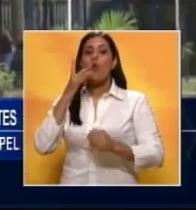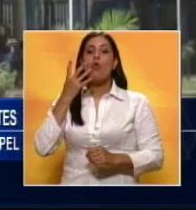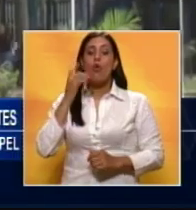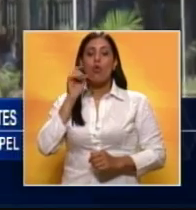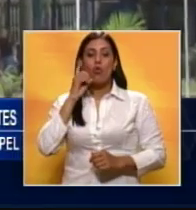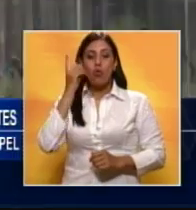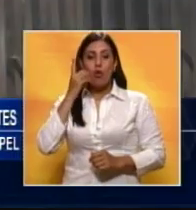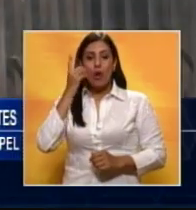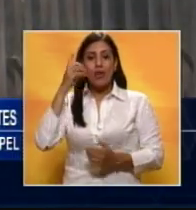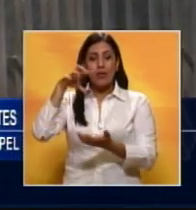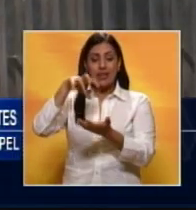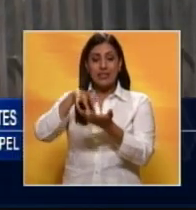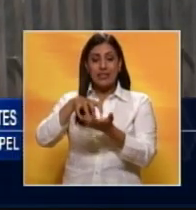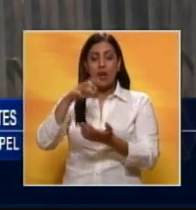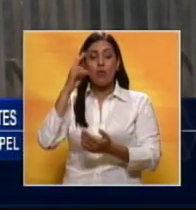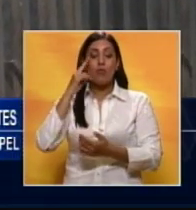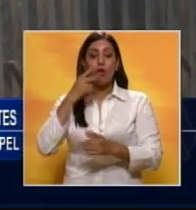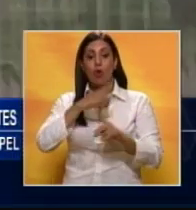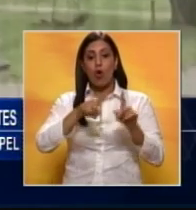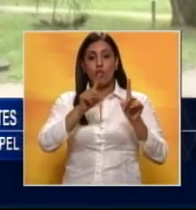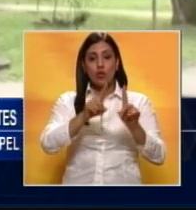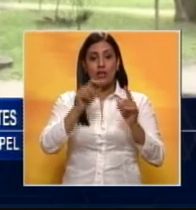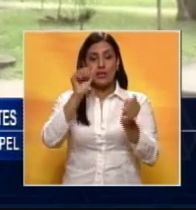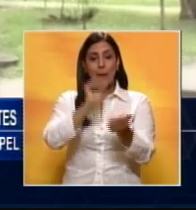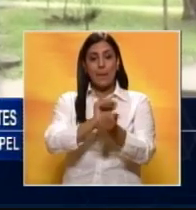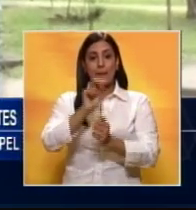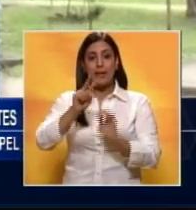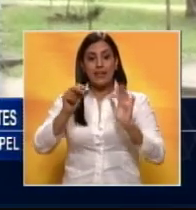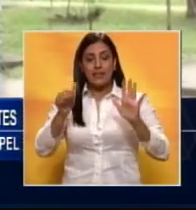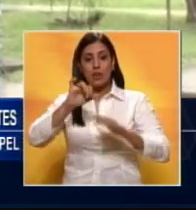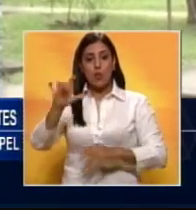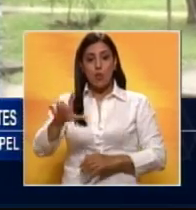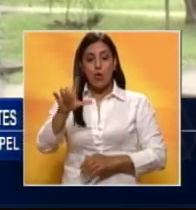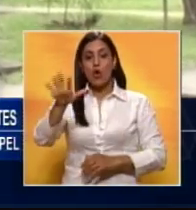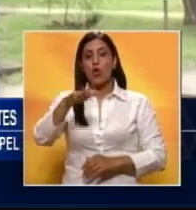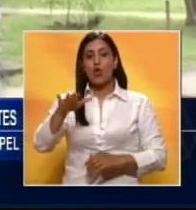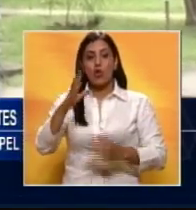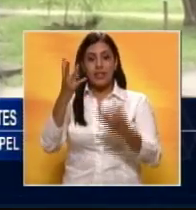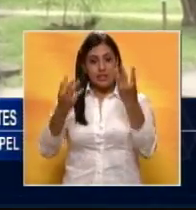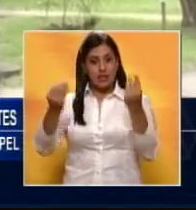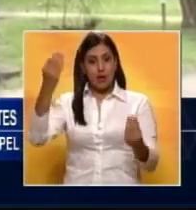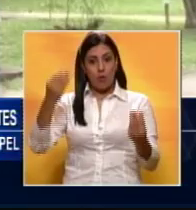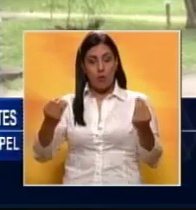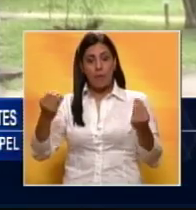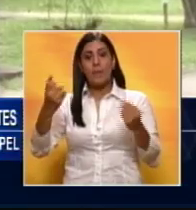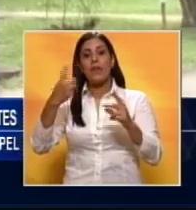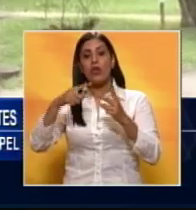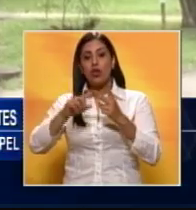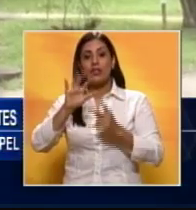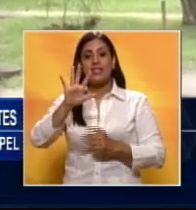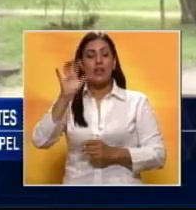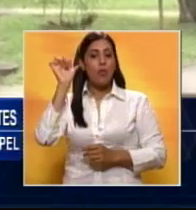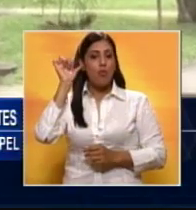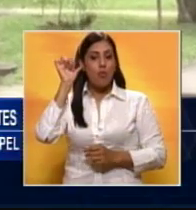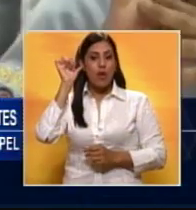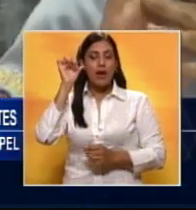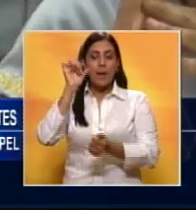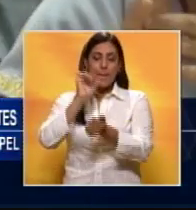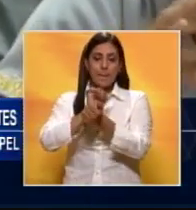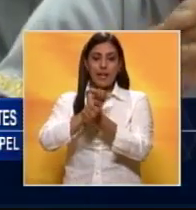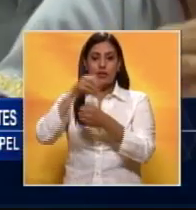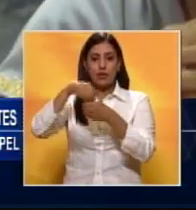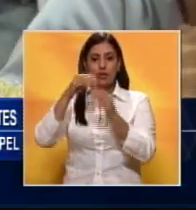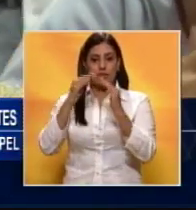Dorado, Estado Bolívar, otros 11 en la cárcel 26 de julio, ubicada en San Juan de los Morros, y 5 mujeres estarán cumpliendo